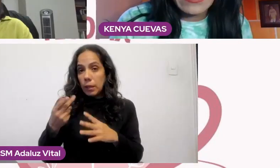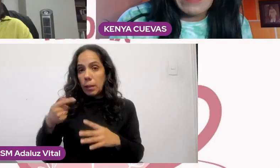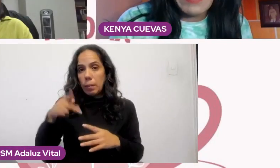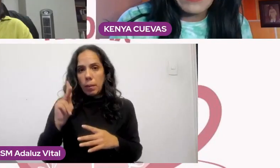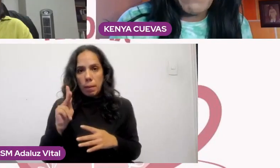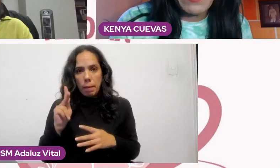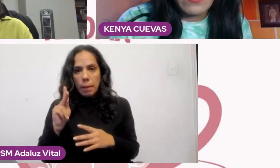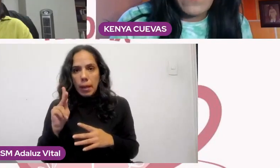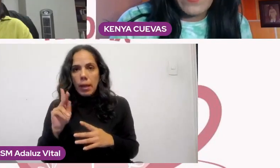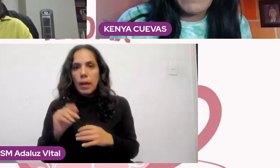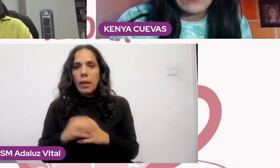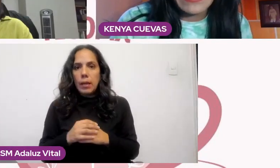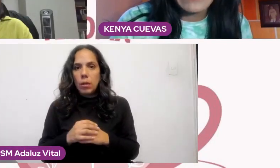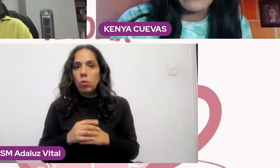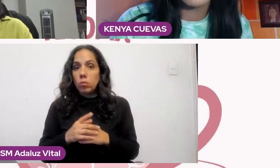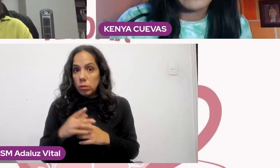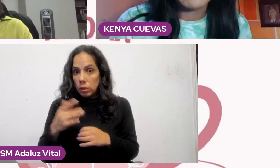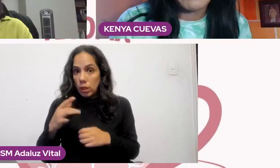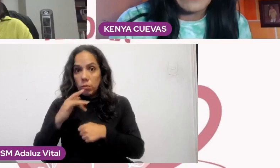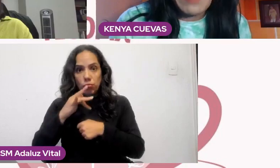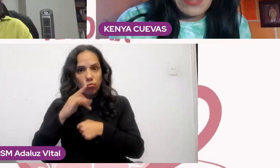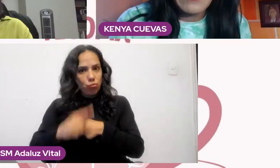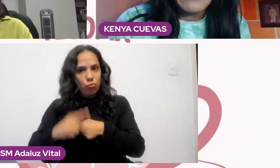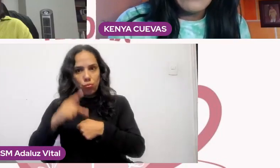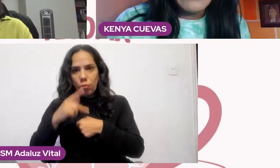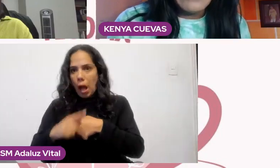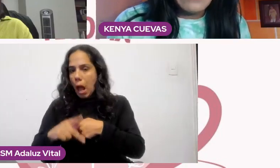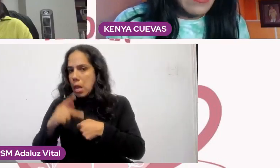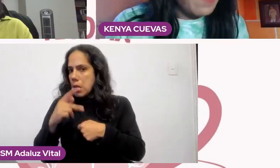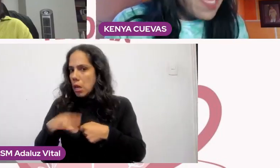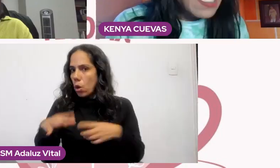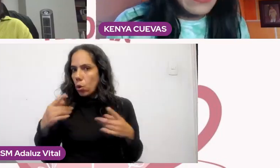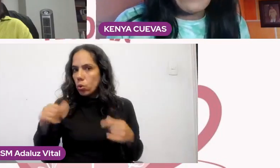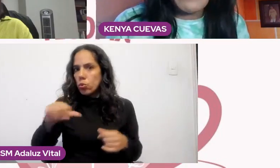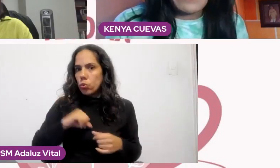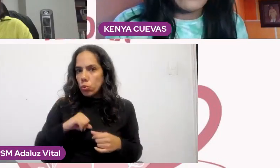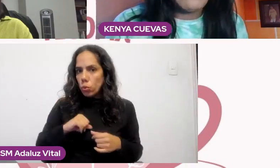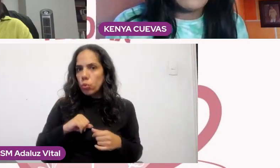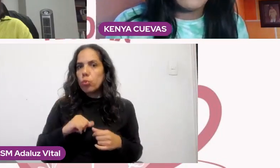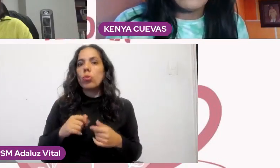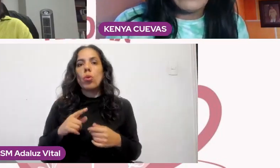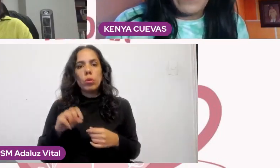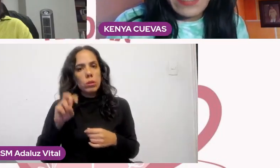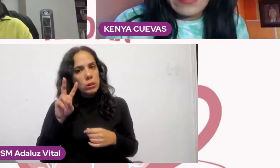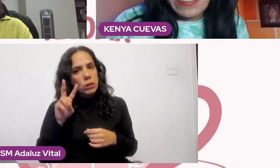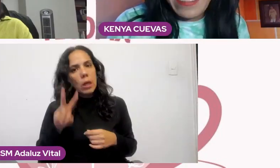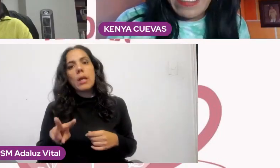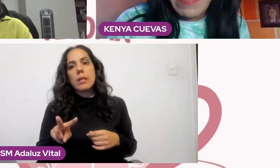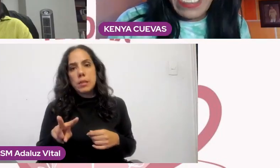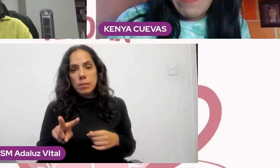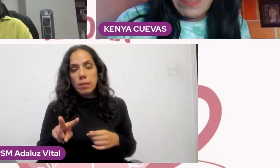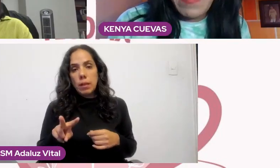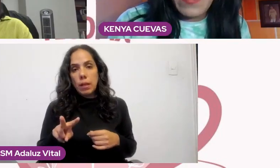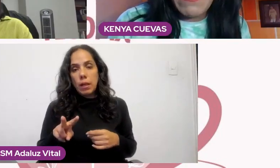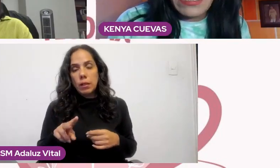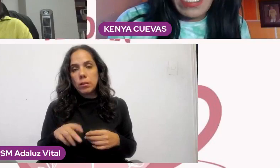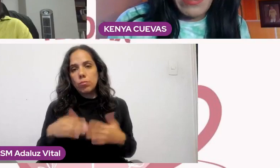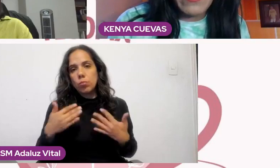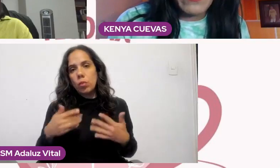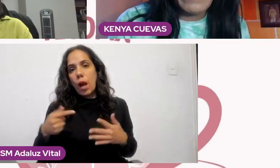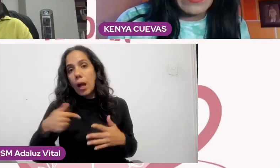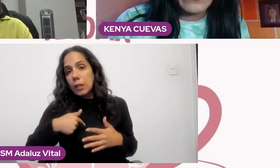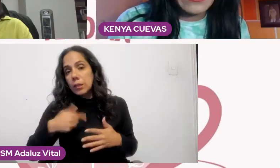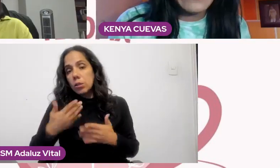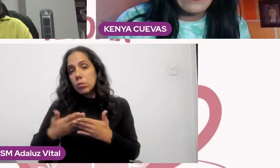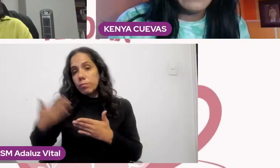conmigo directamente, pero sí fue en mi casa con una hermana mía, amiga que vivía conmigo, fue asesinada en mi cama, en mi